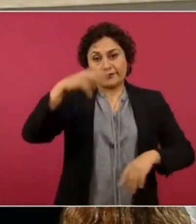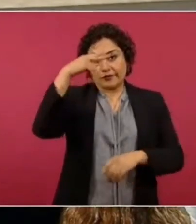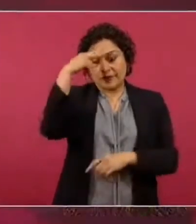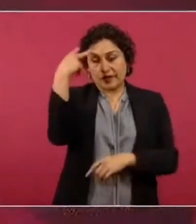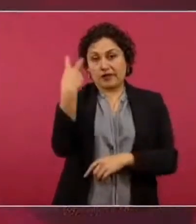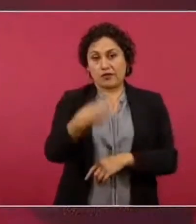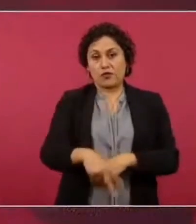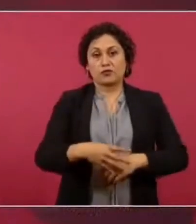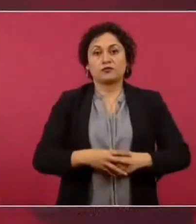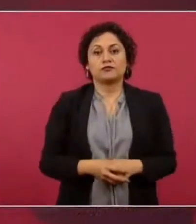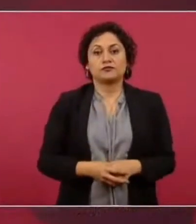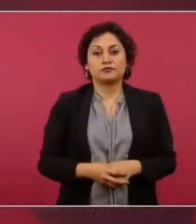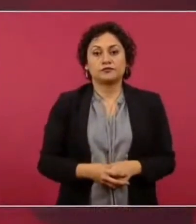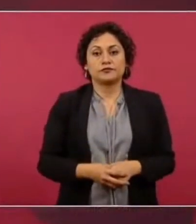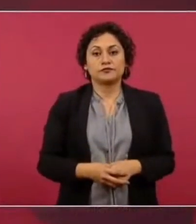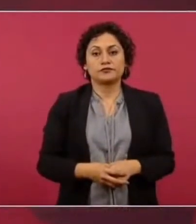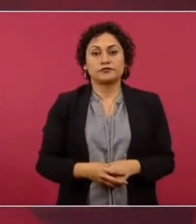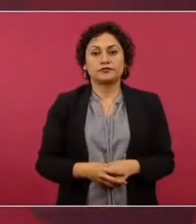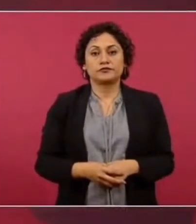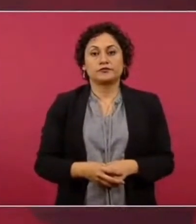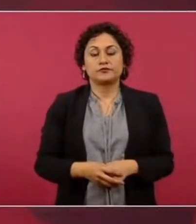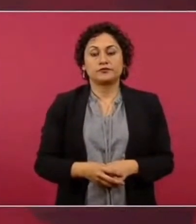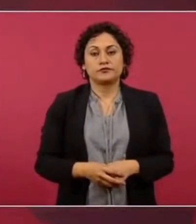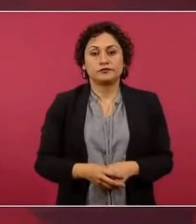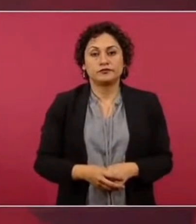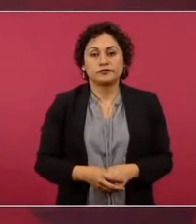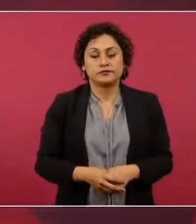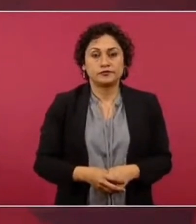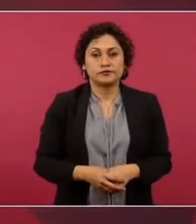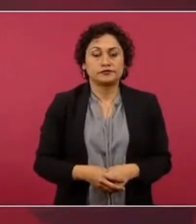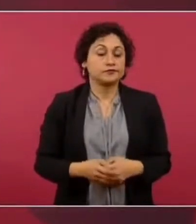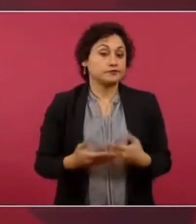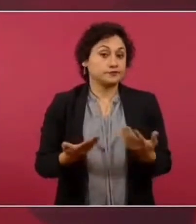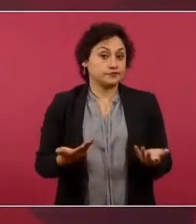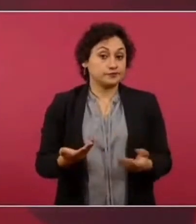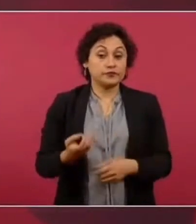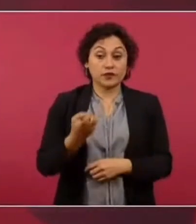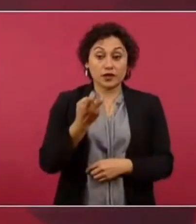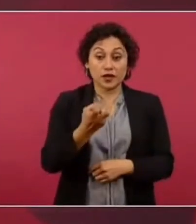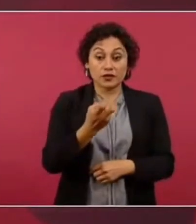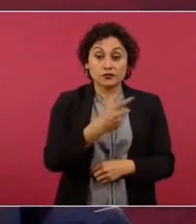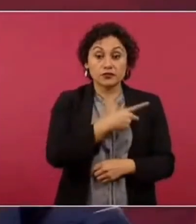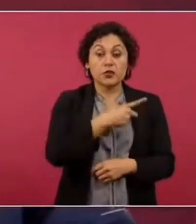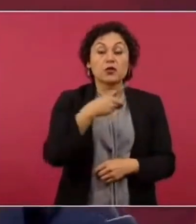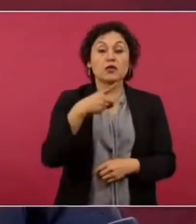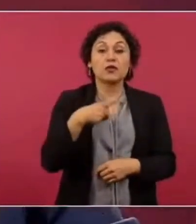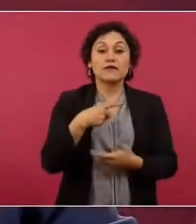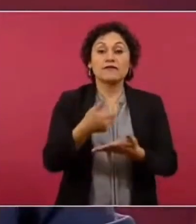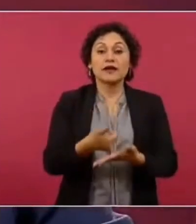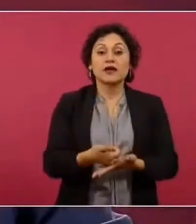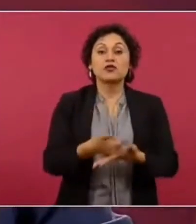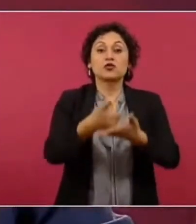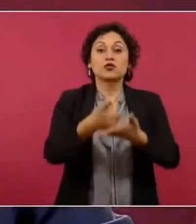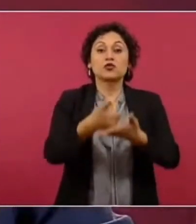todo esto tiene que llevar a que no se opte por la